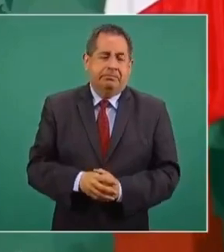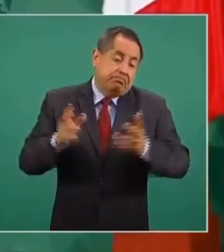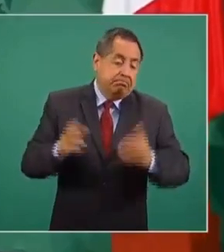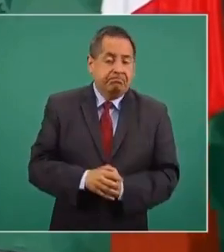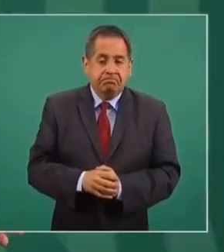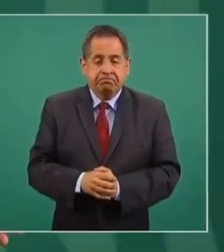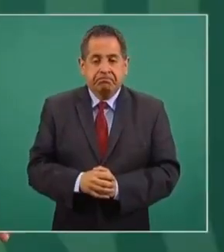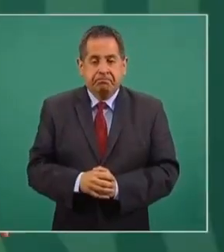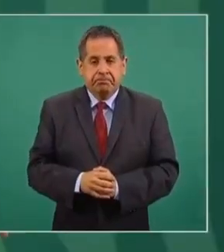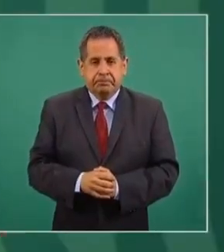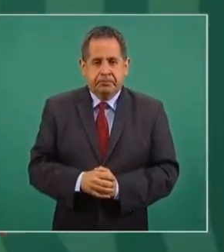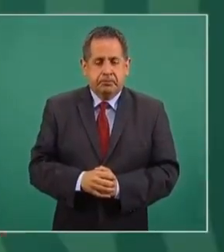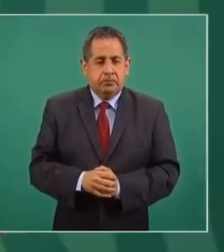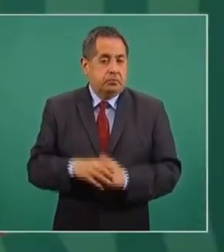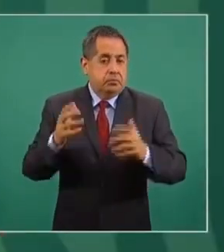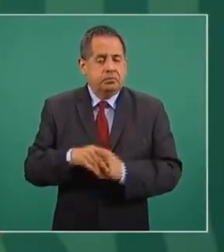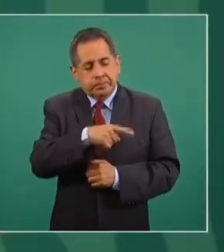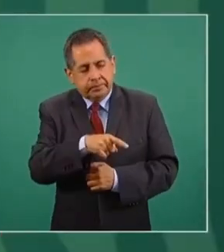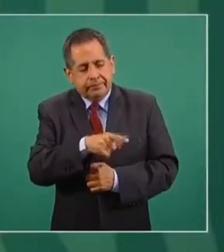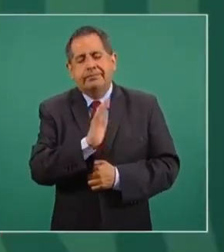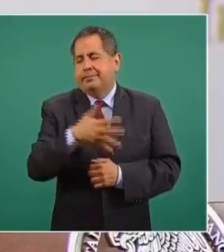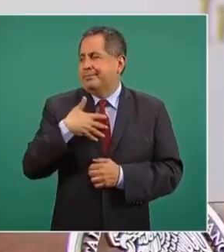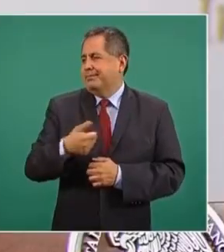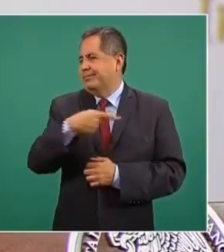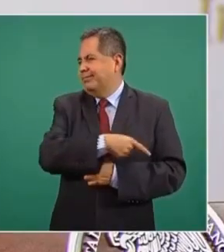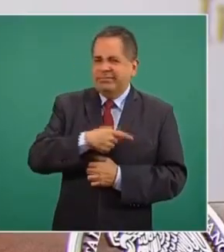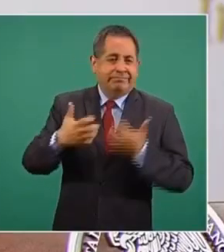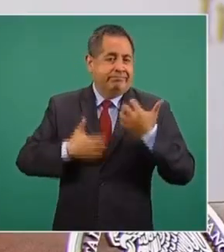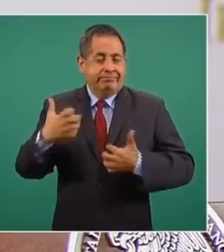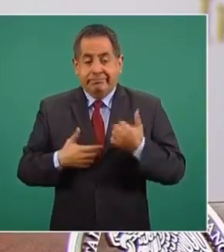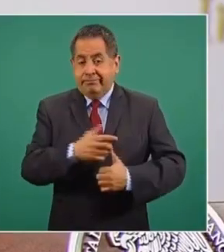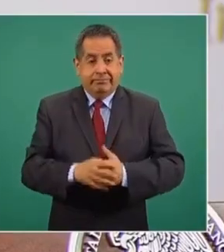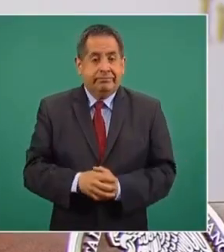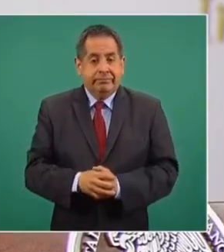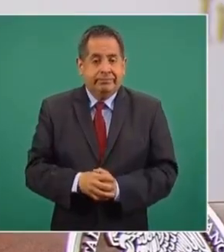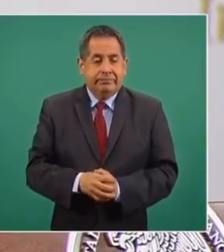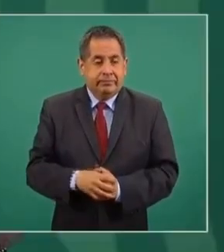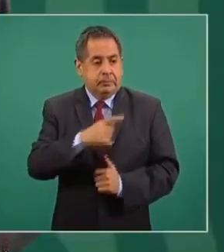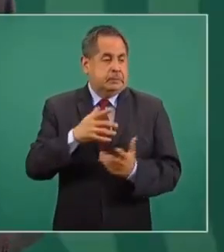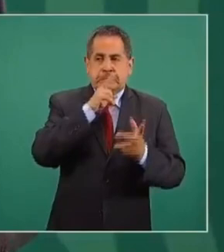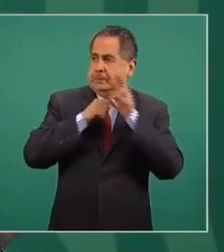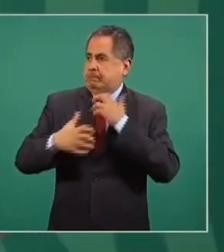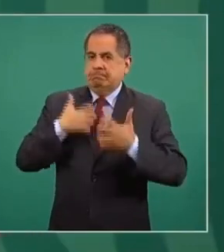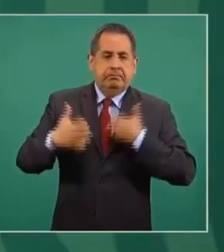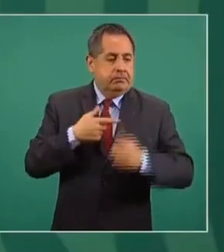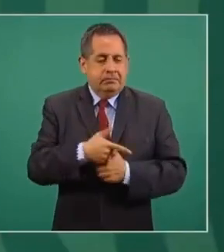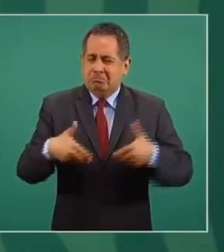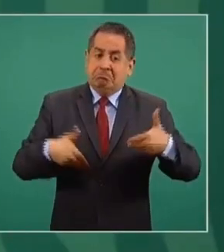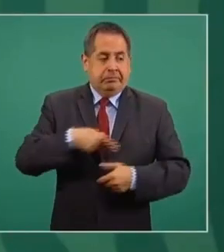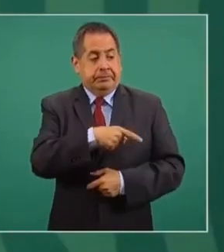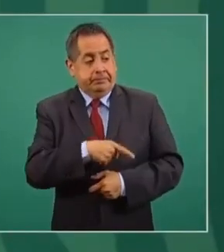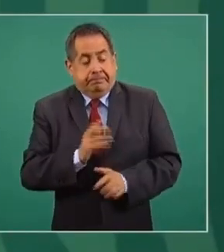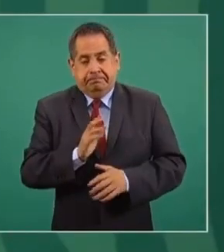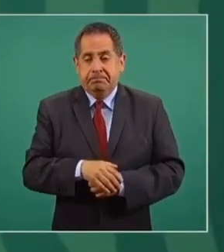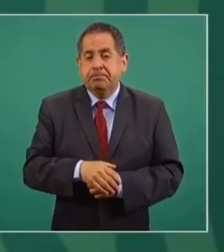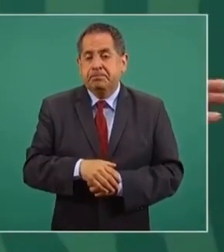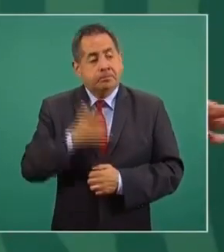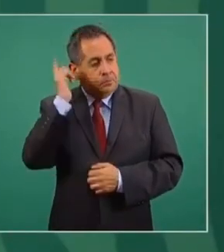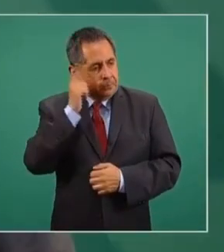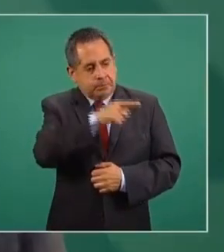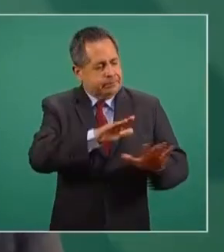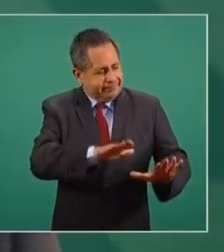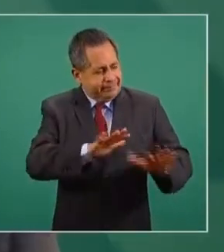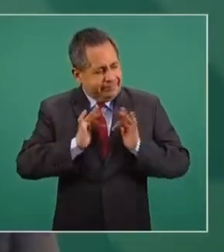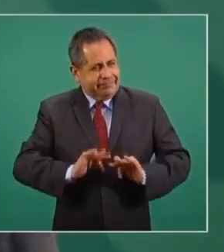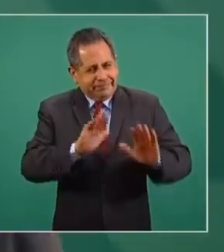Pero bueno, los entiendo, están ofuscados, molestos. Ojalá se vayan